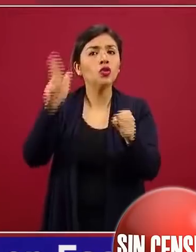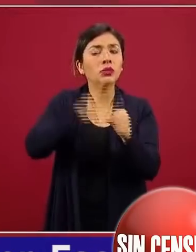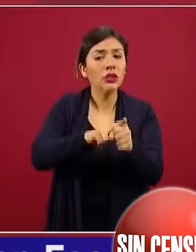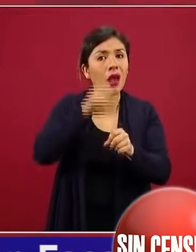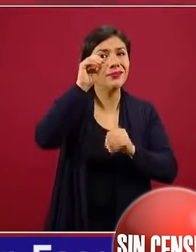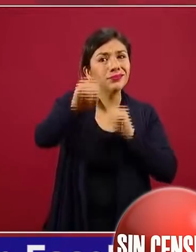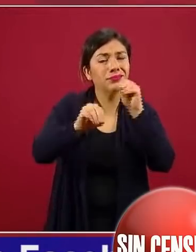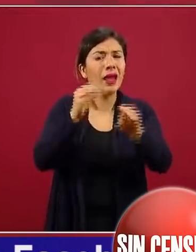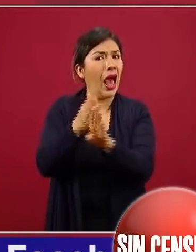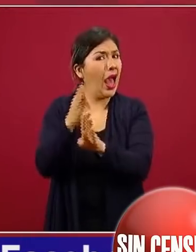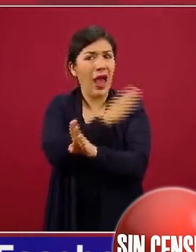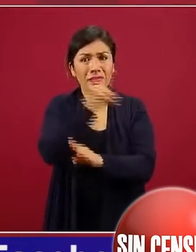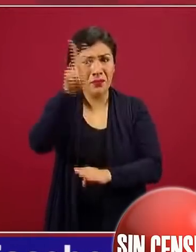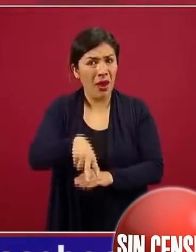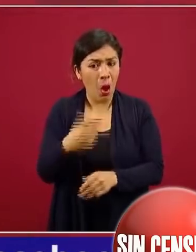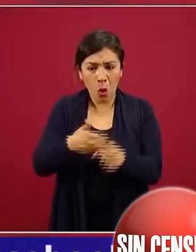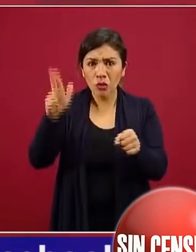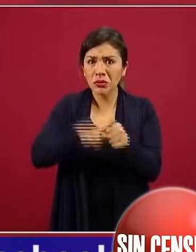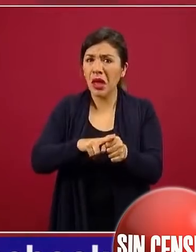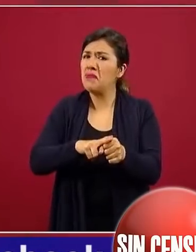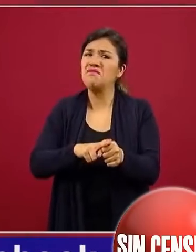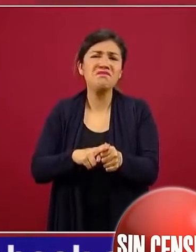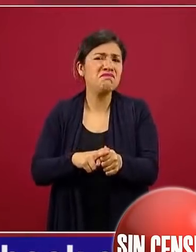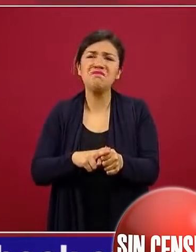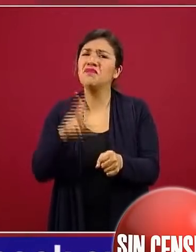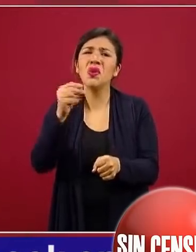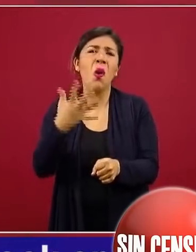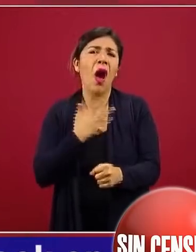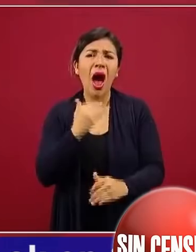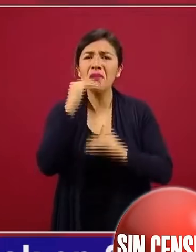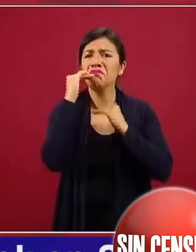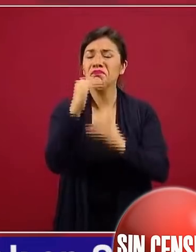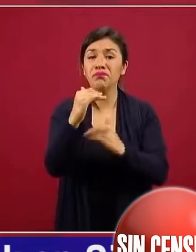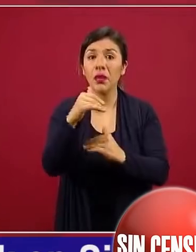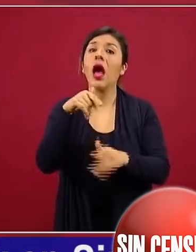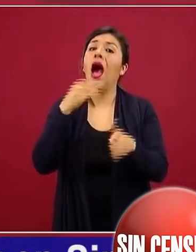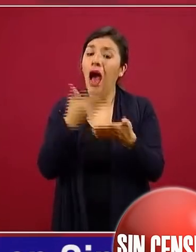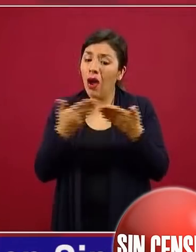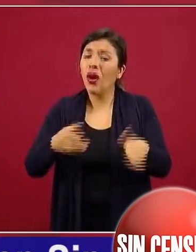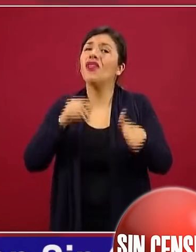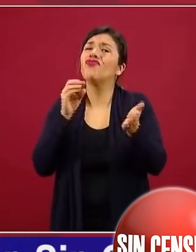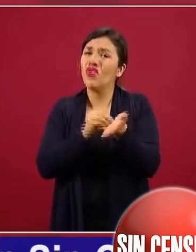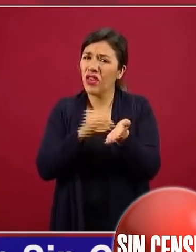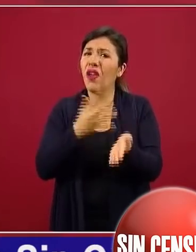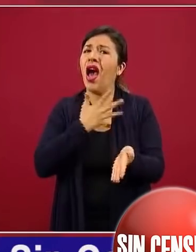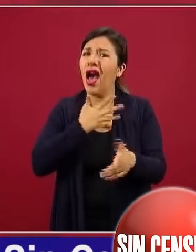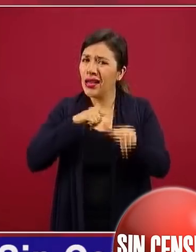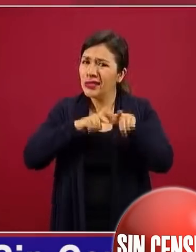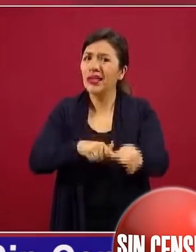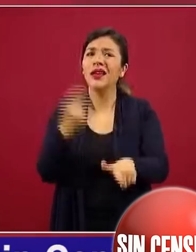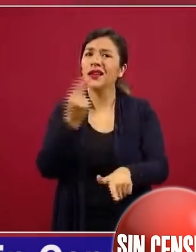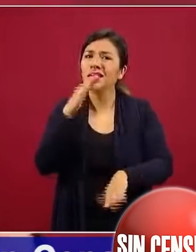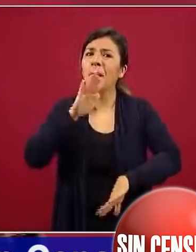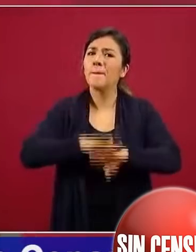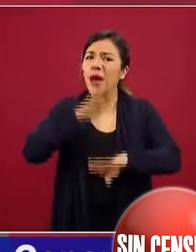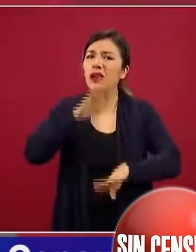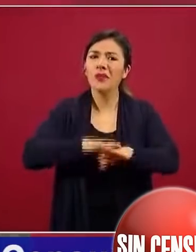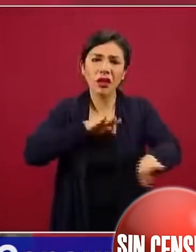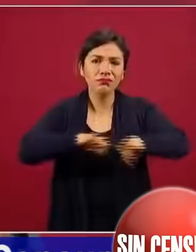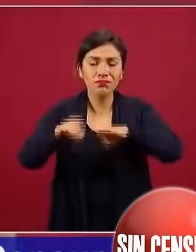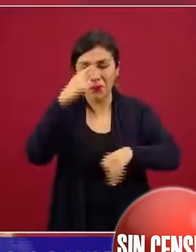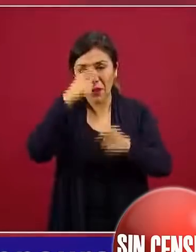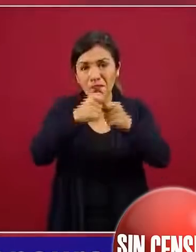salud originalmente muy limitado y que sigue siendo muy limitado y tendremos que seguir trabajando y así lo haremos